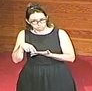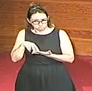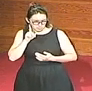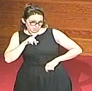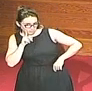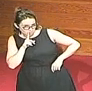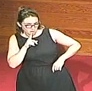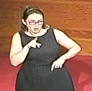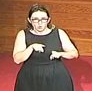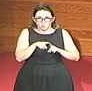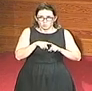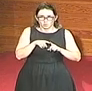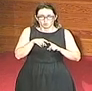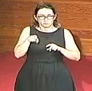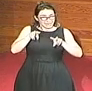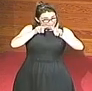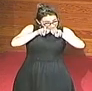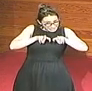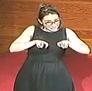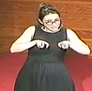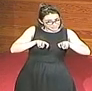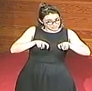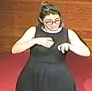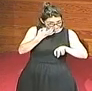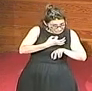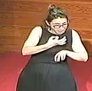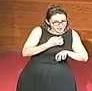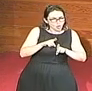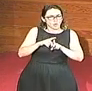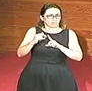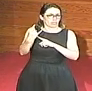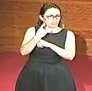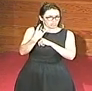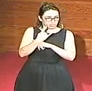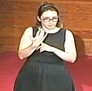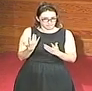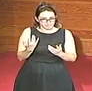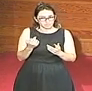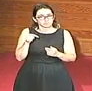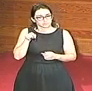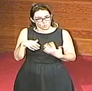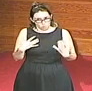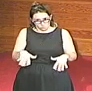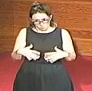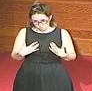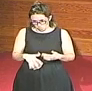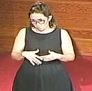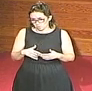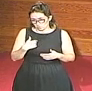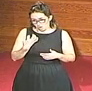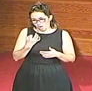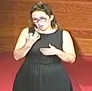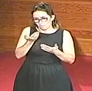sobre un marco de análisis veraz? O esto es una patraña, ¿no? Esto es un trabajo tremendo, nuestro, para desmontar